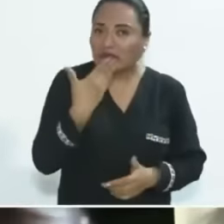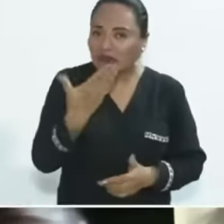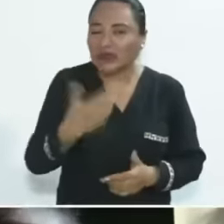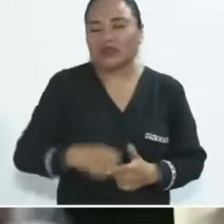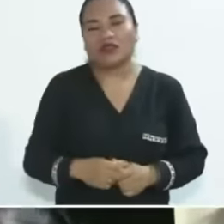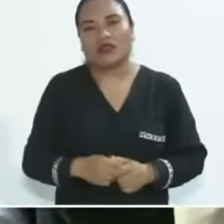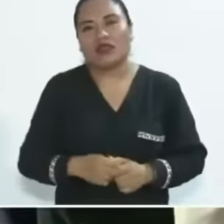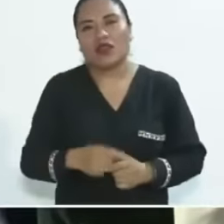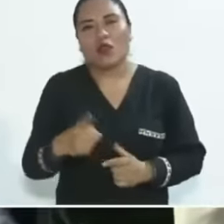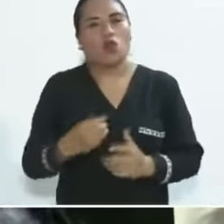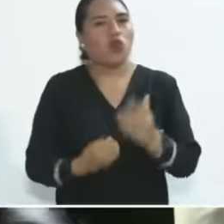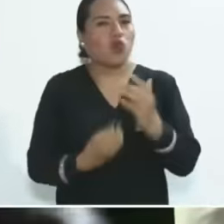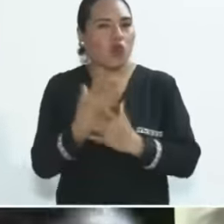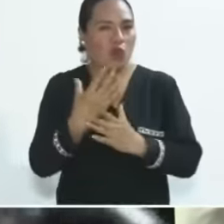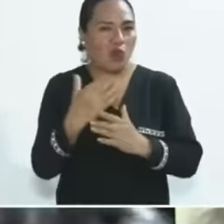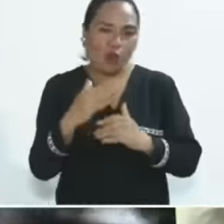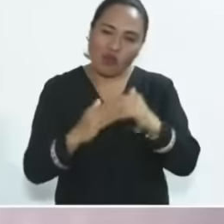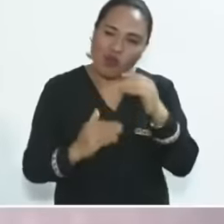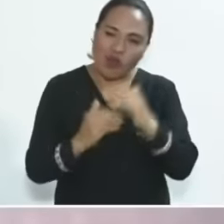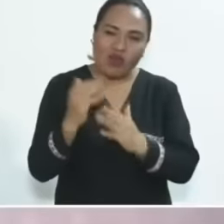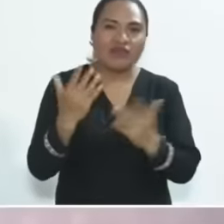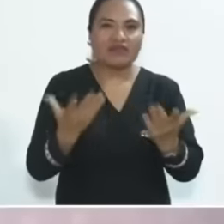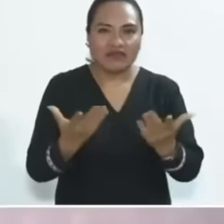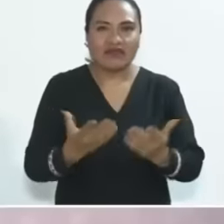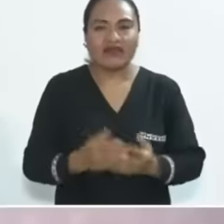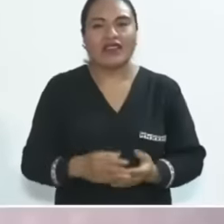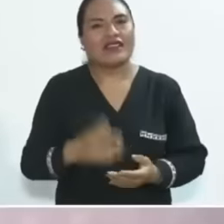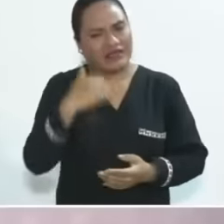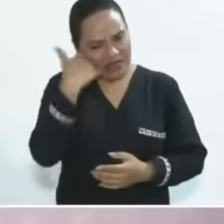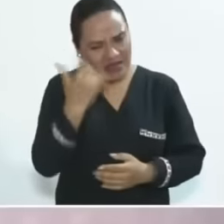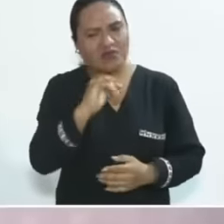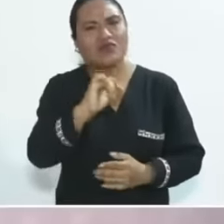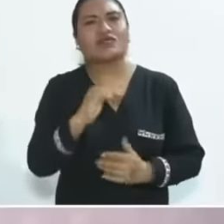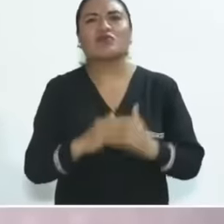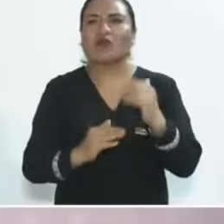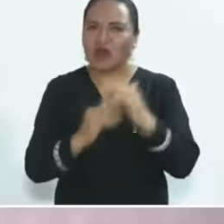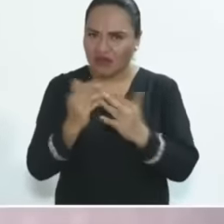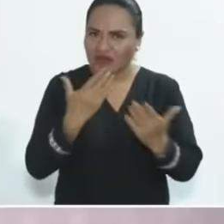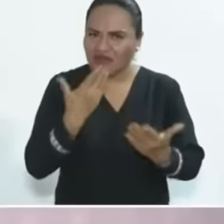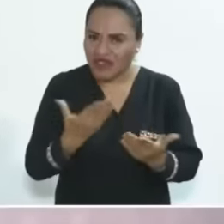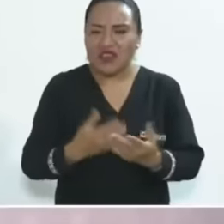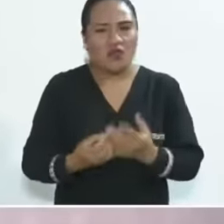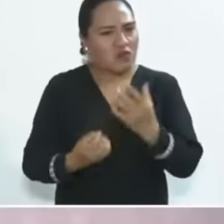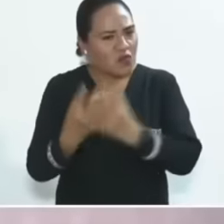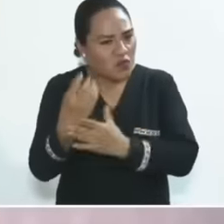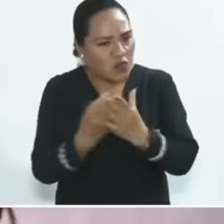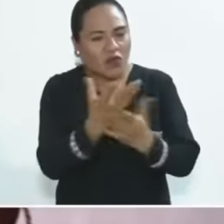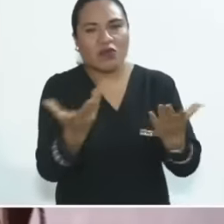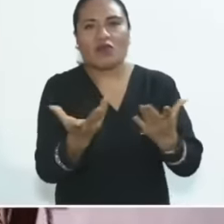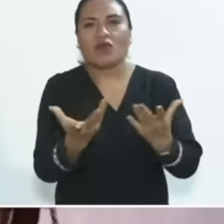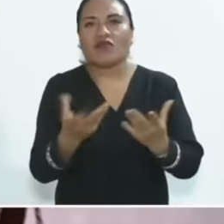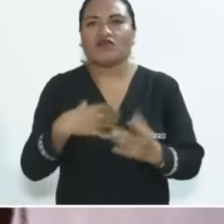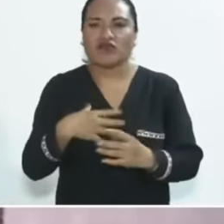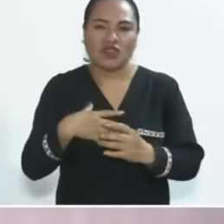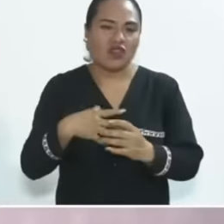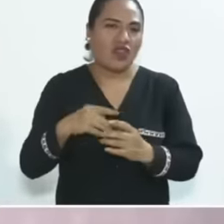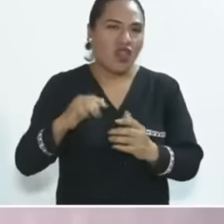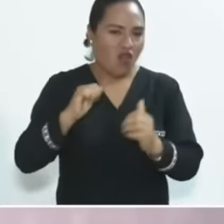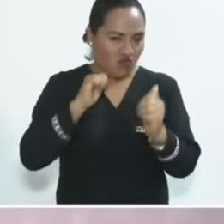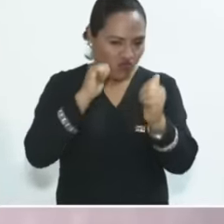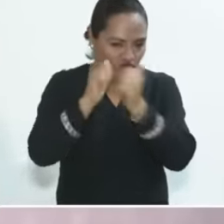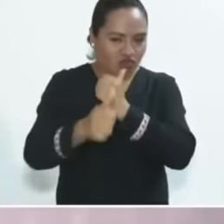la modernidad. Claro que queremos la modernidad, carreteras de